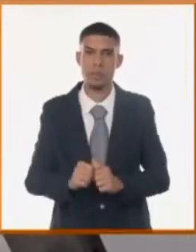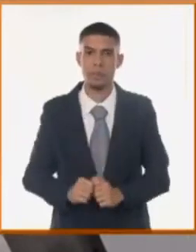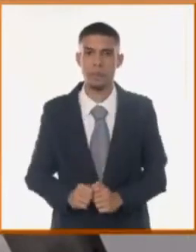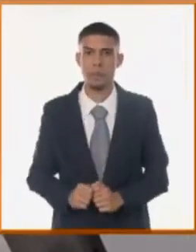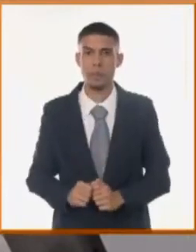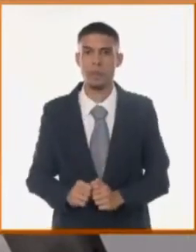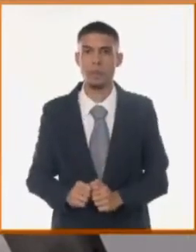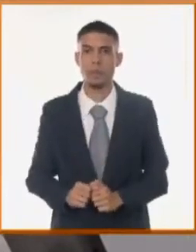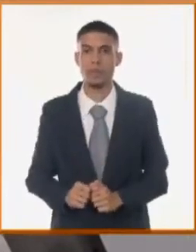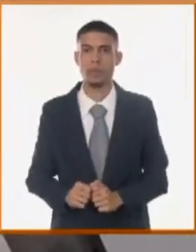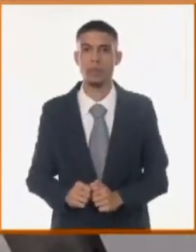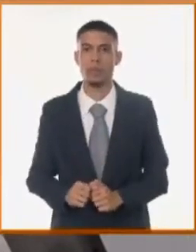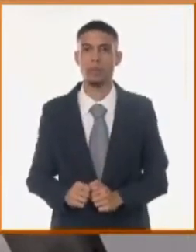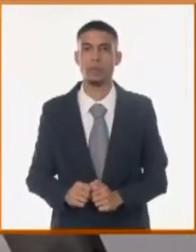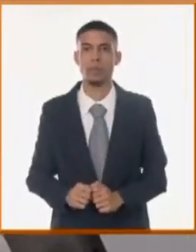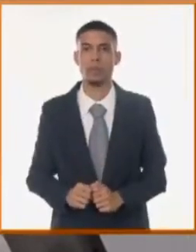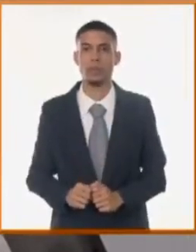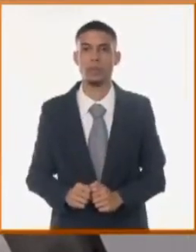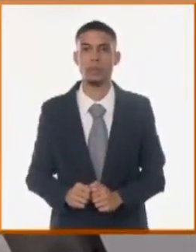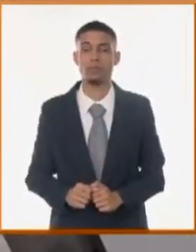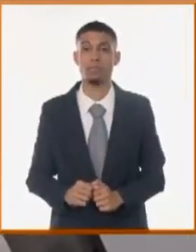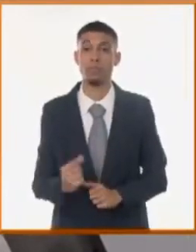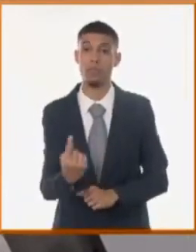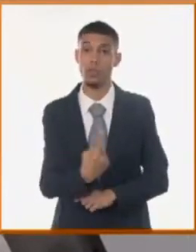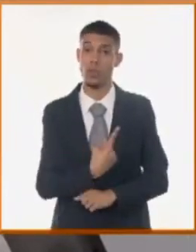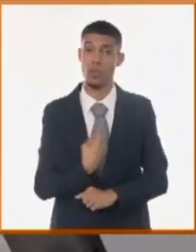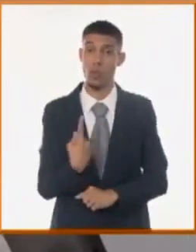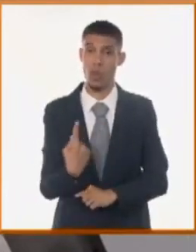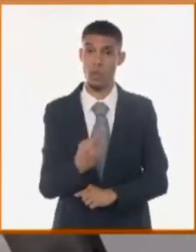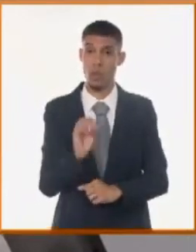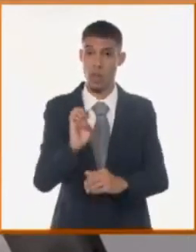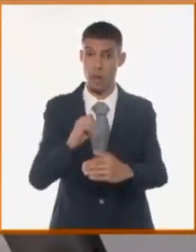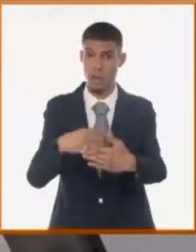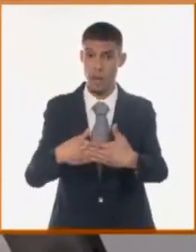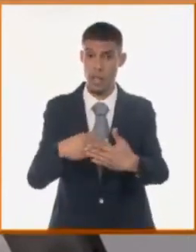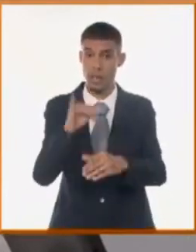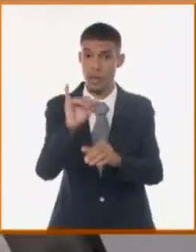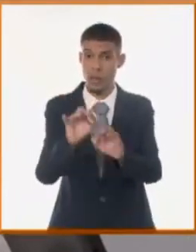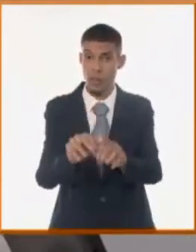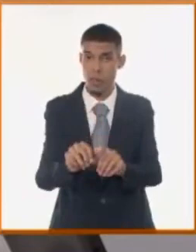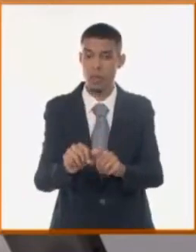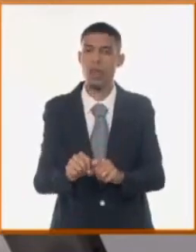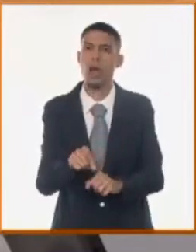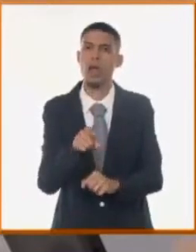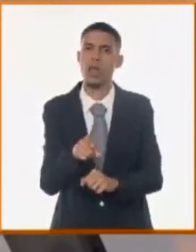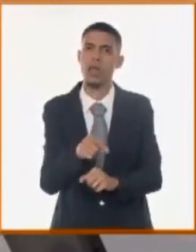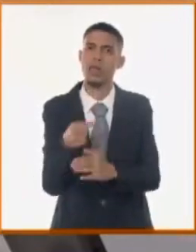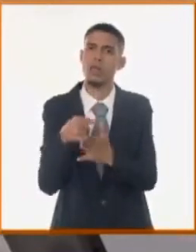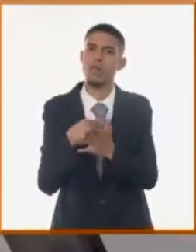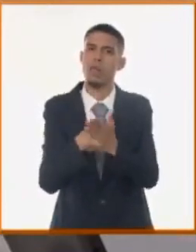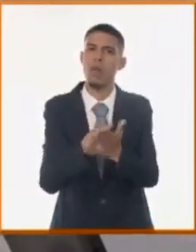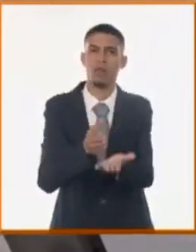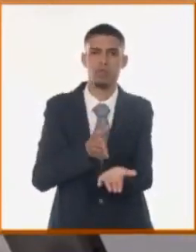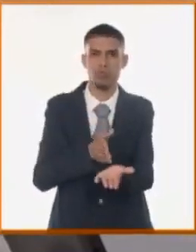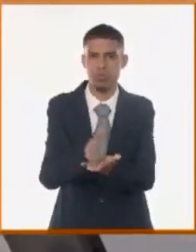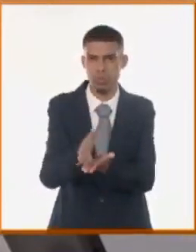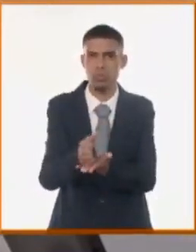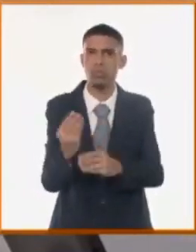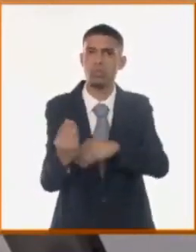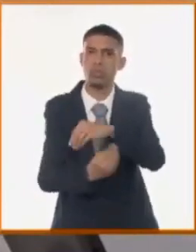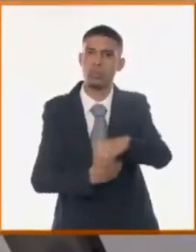respecto que en el caso nuestro como DESOF, como bien decía, hemos tenido un impacto directo en la transformación y la